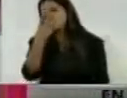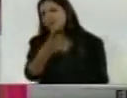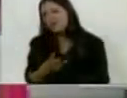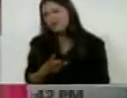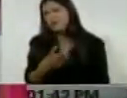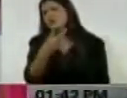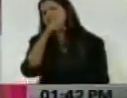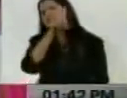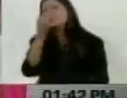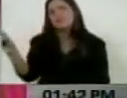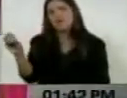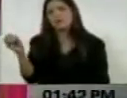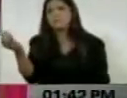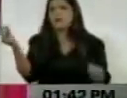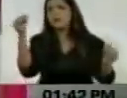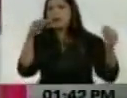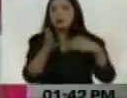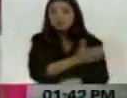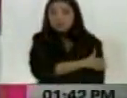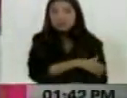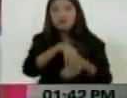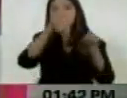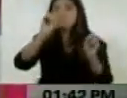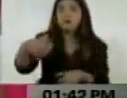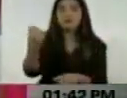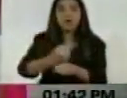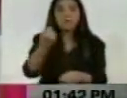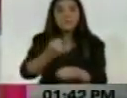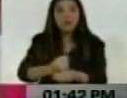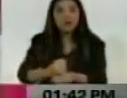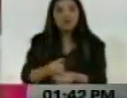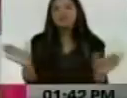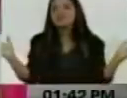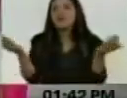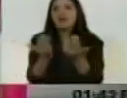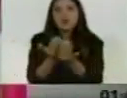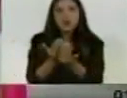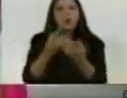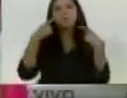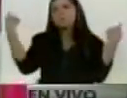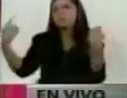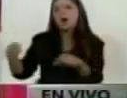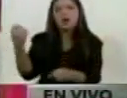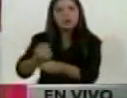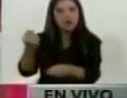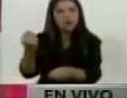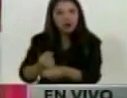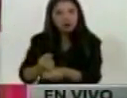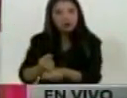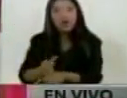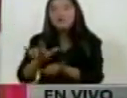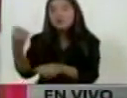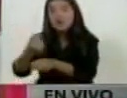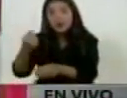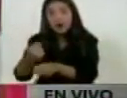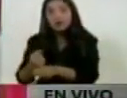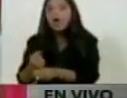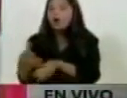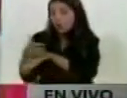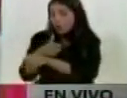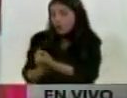1, 2, 3, 100 casos en que la oligarquía abandonó sus empresas, cerró las puertas, abandonó a los trabajadores, y los trabajadores, con el apoyo del